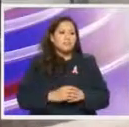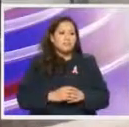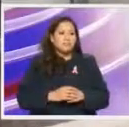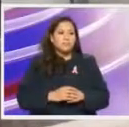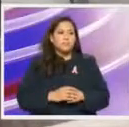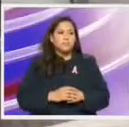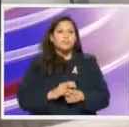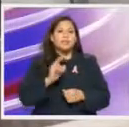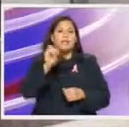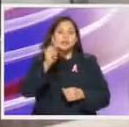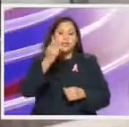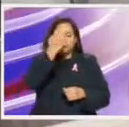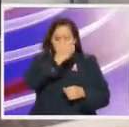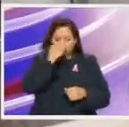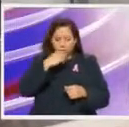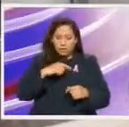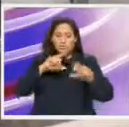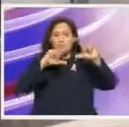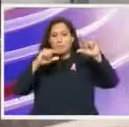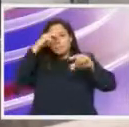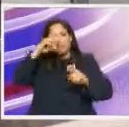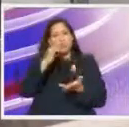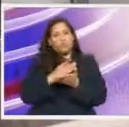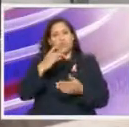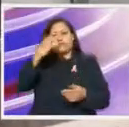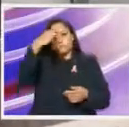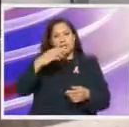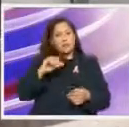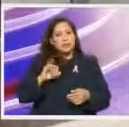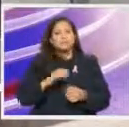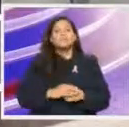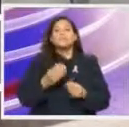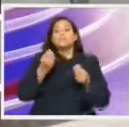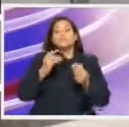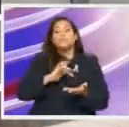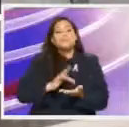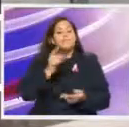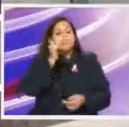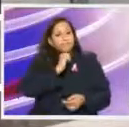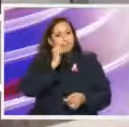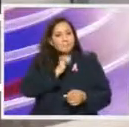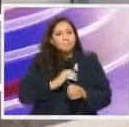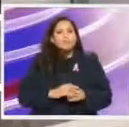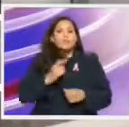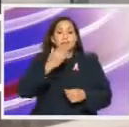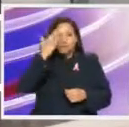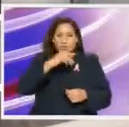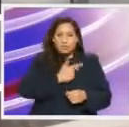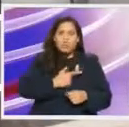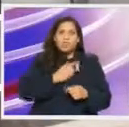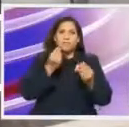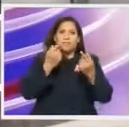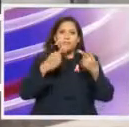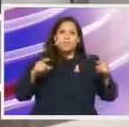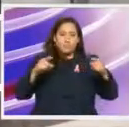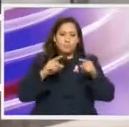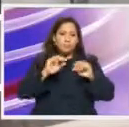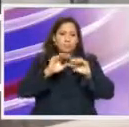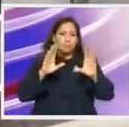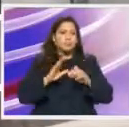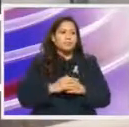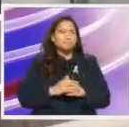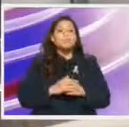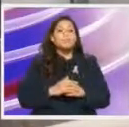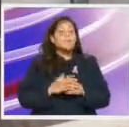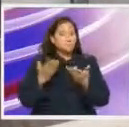también somos nosotros, ¿no? Claro, también. Nuestra identidad. Exactamente. Perfecto, José María. Pues muchísimas gracias. Muchas gracias, siempre. Norberto. Yo sé que te gusta mucho la música. Por supuesto. Yo lo sé.